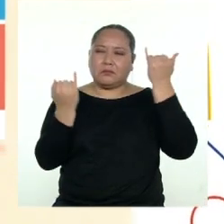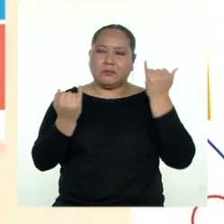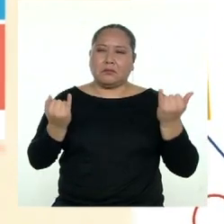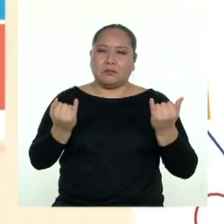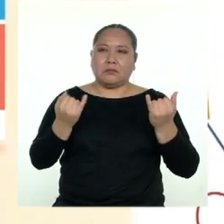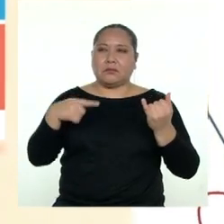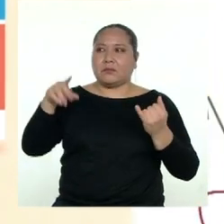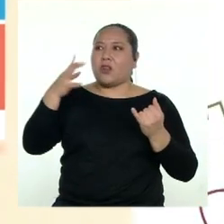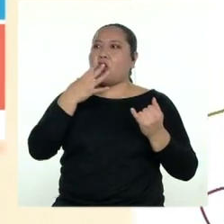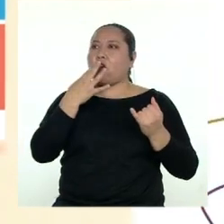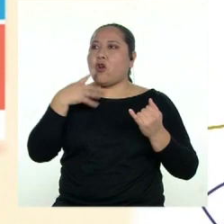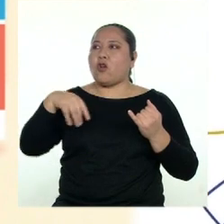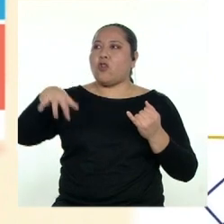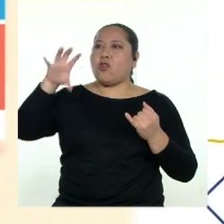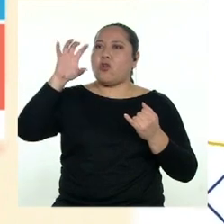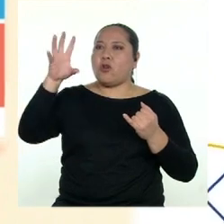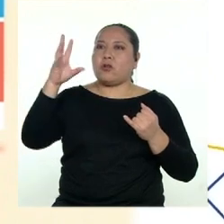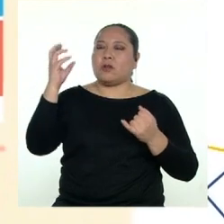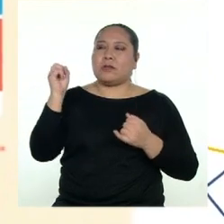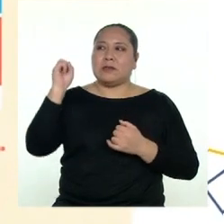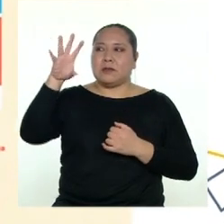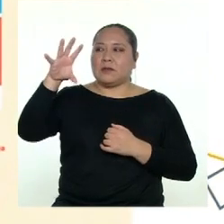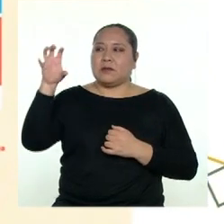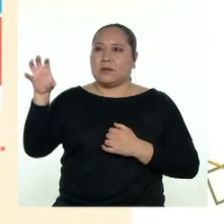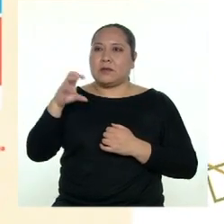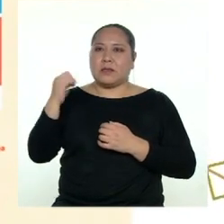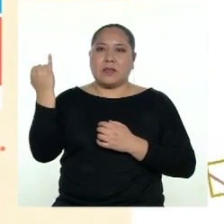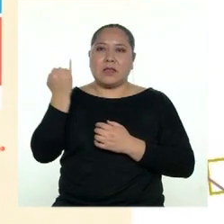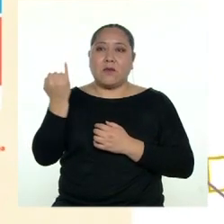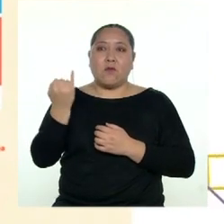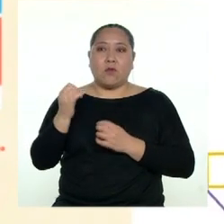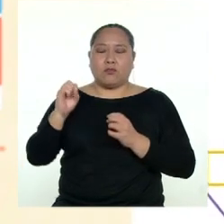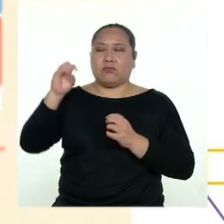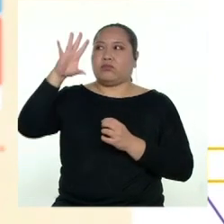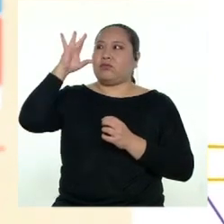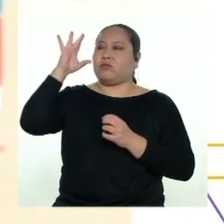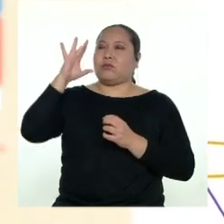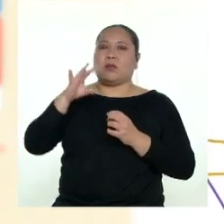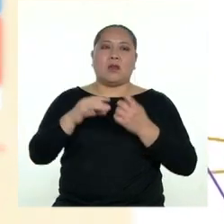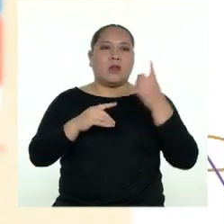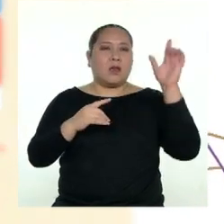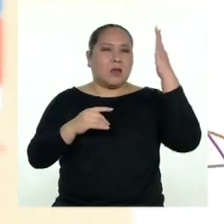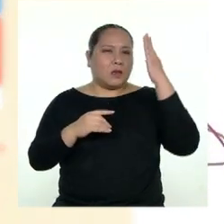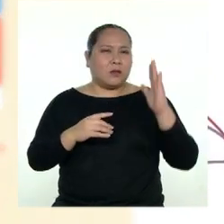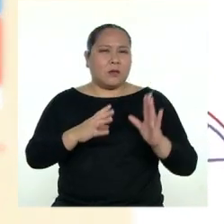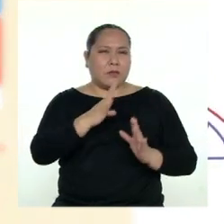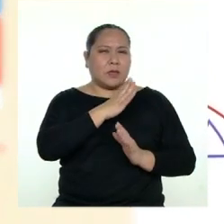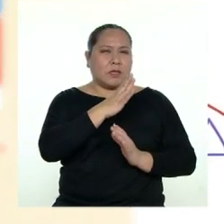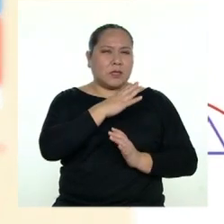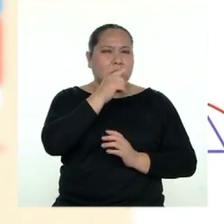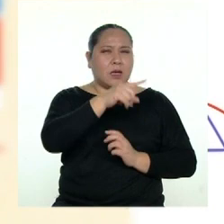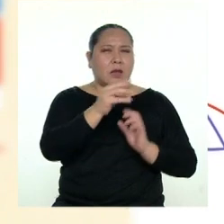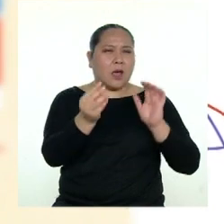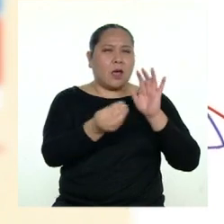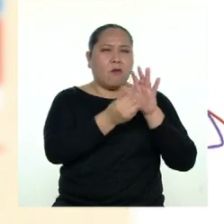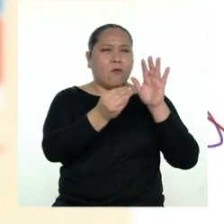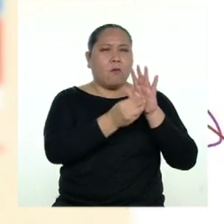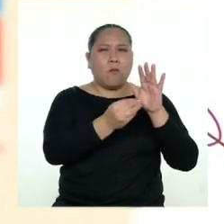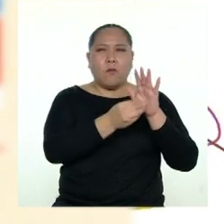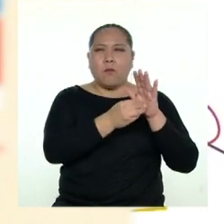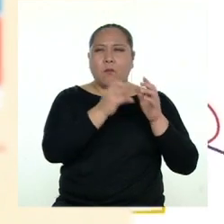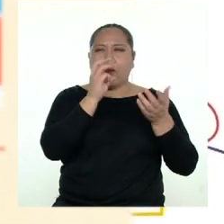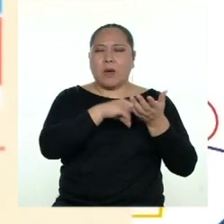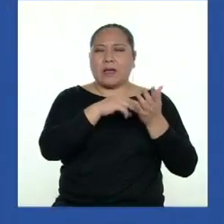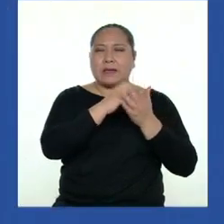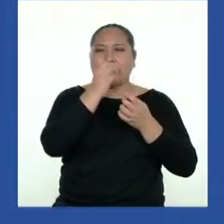más colorida y tiene ilustraciones que llaman bastante la atención, mientras que la otra es más sobria y contiene un poco más de información en forma